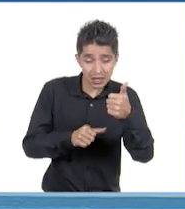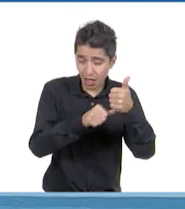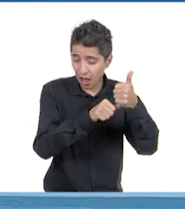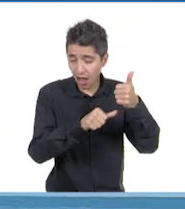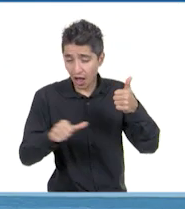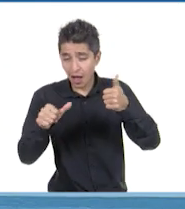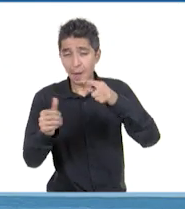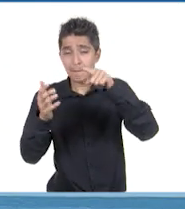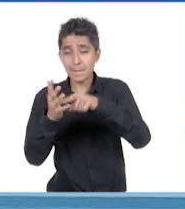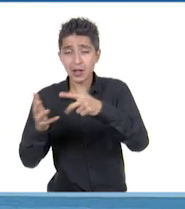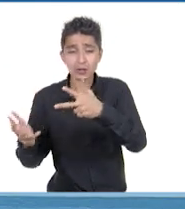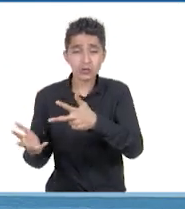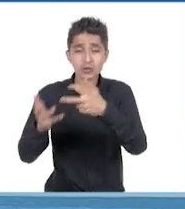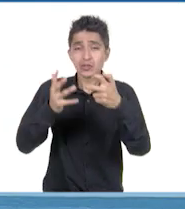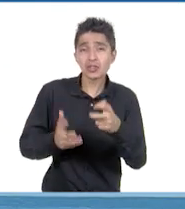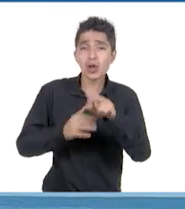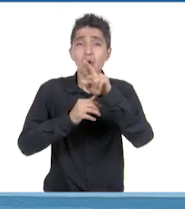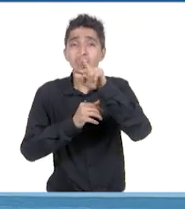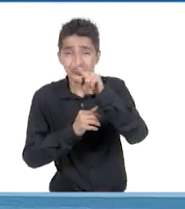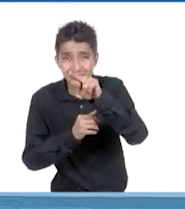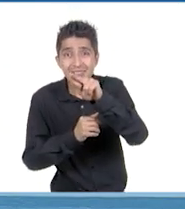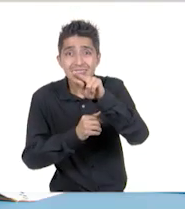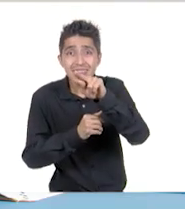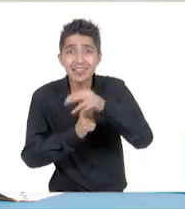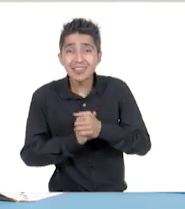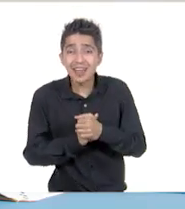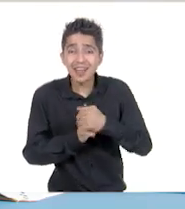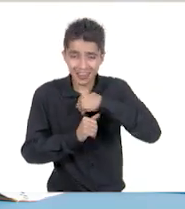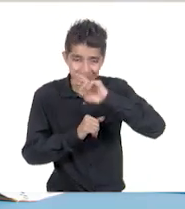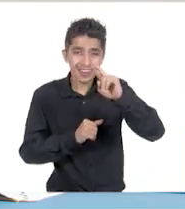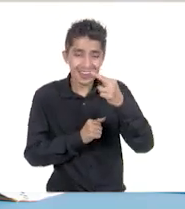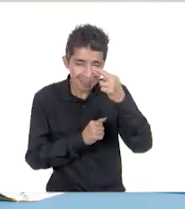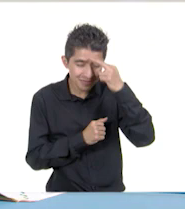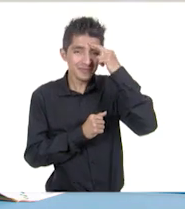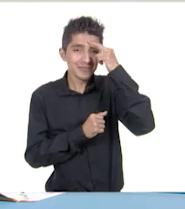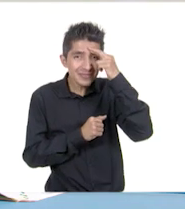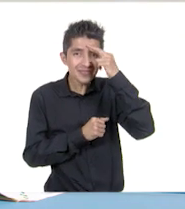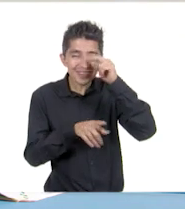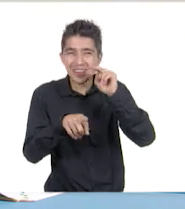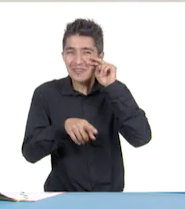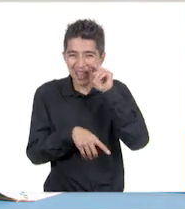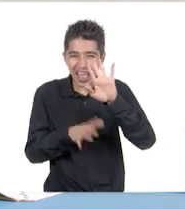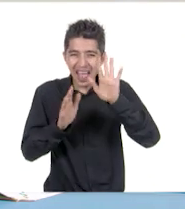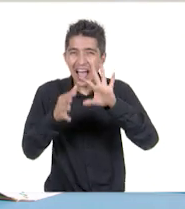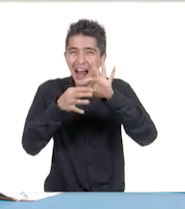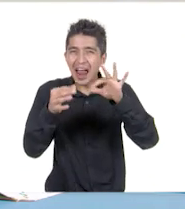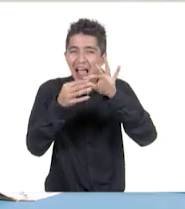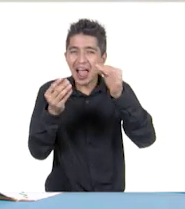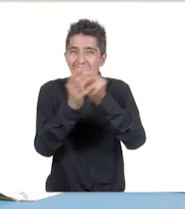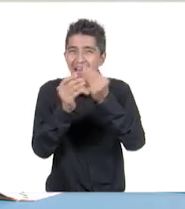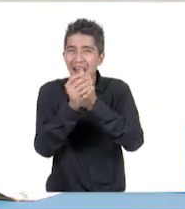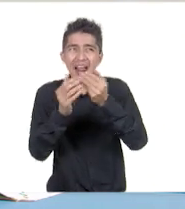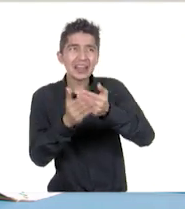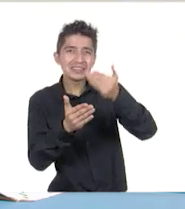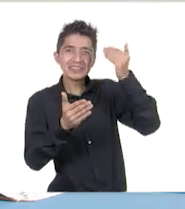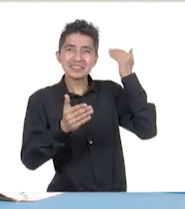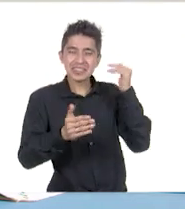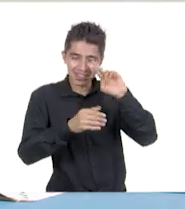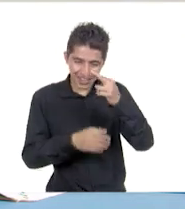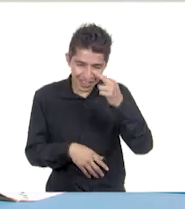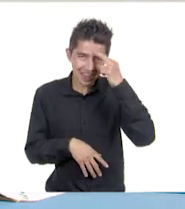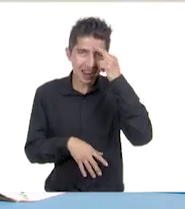a 1880. Me acuerdo de que lo vimos en nuestra clase pasada y lo